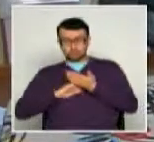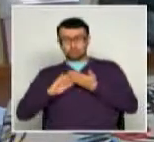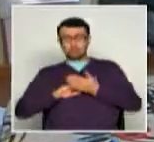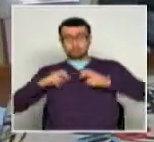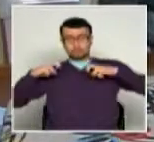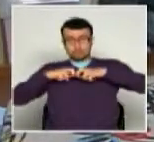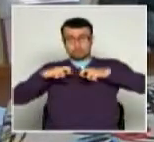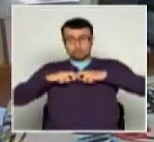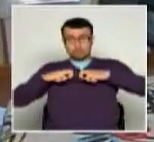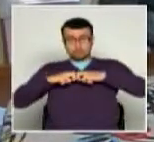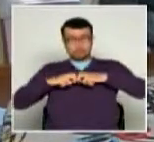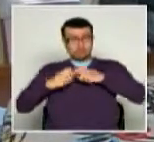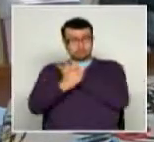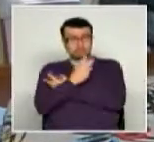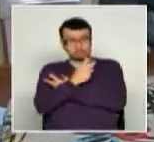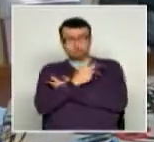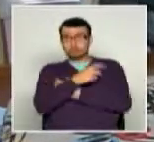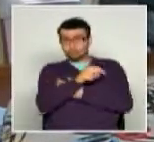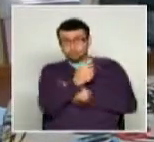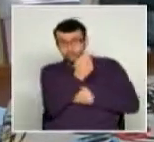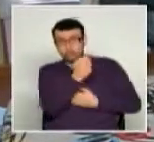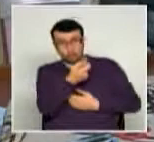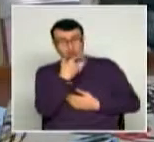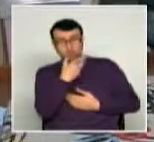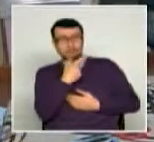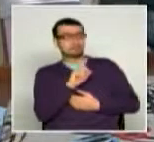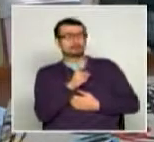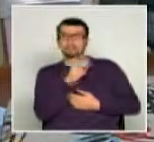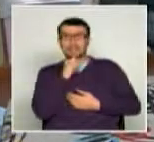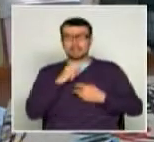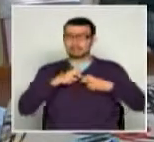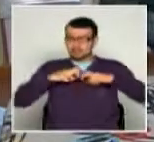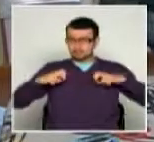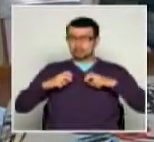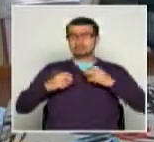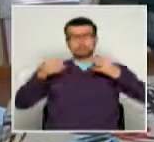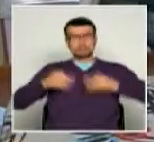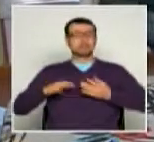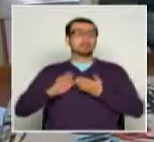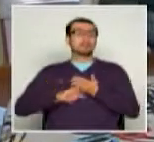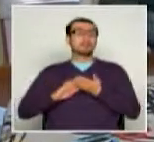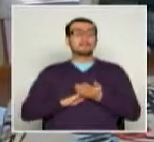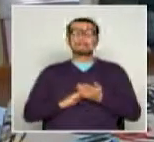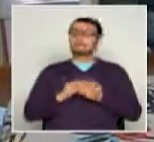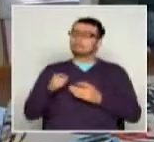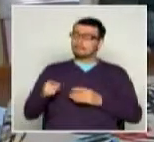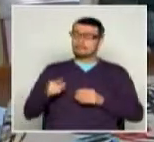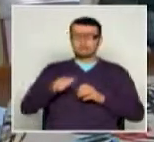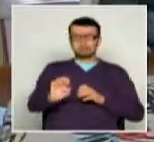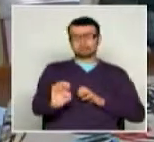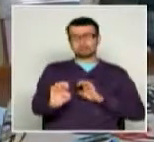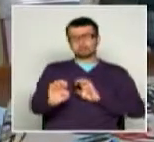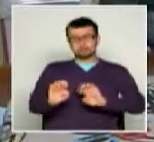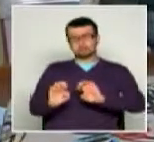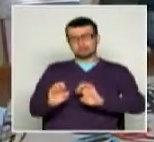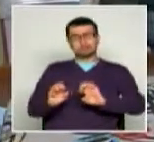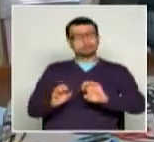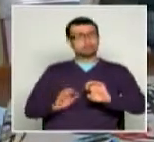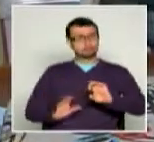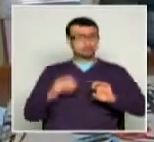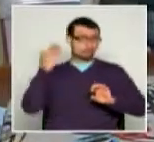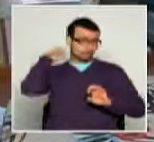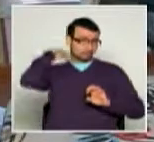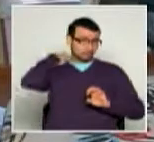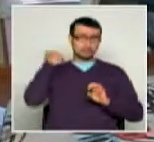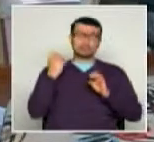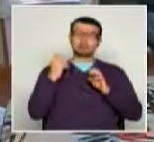postura. Y ahí es donde empieza la manipulación con una terapia que es la quiropraxia. Y entonces